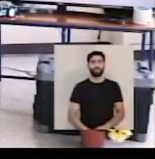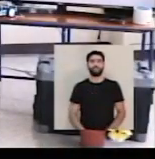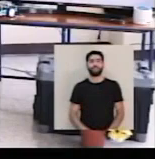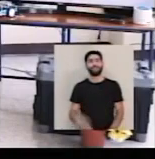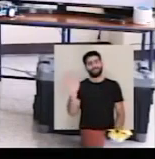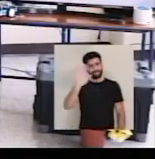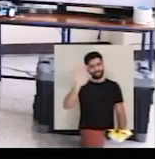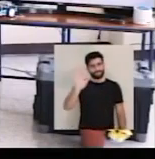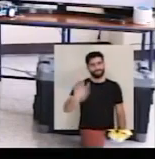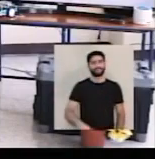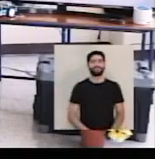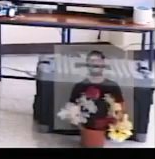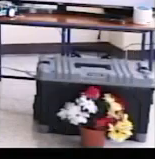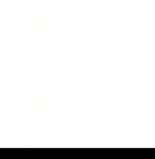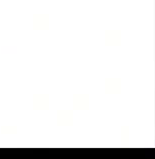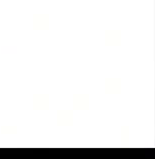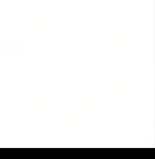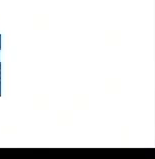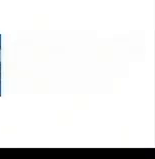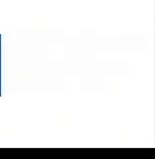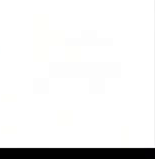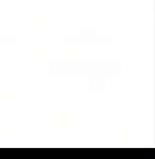saldremos adelante. ¡Adiós!